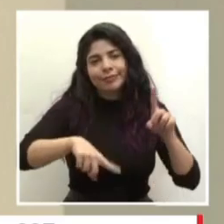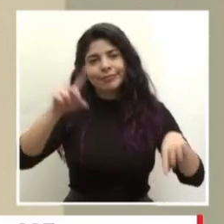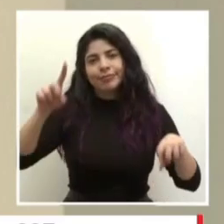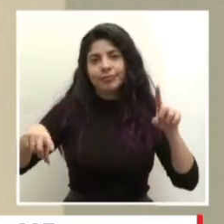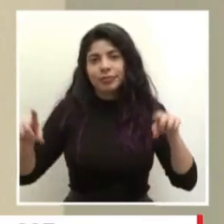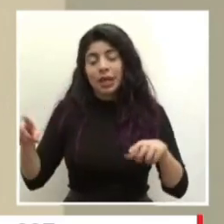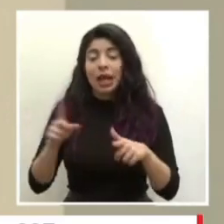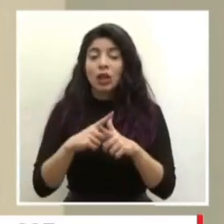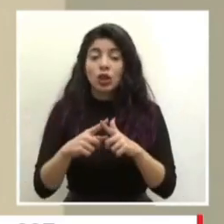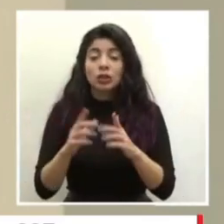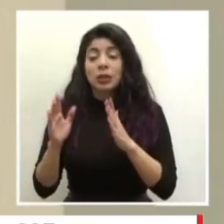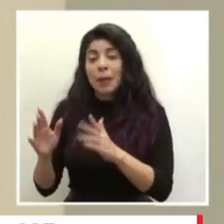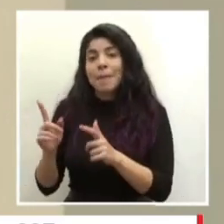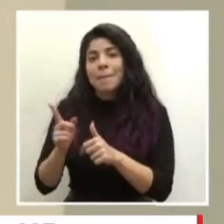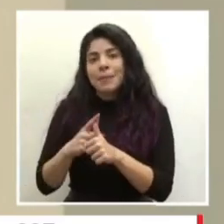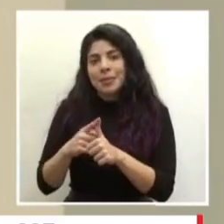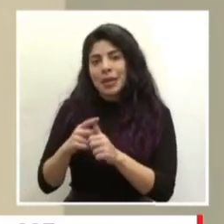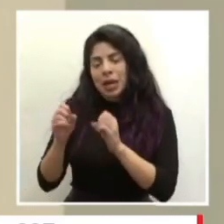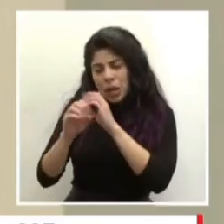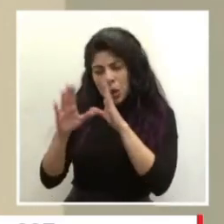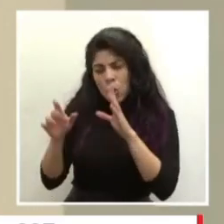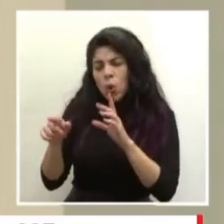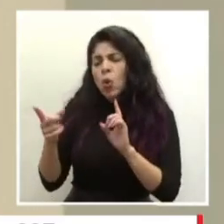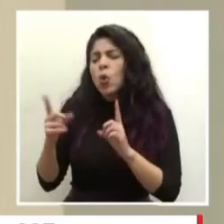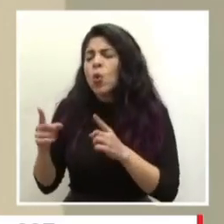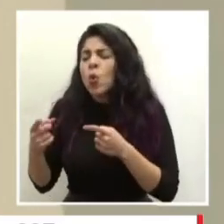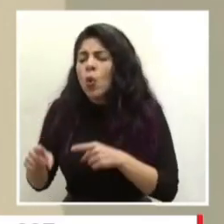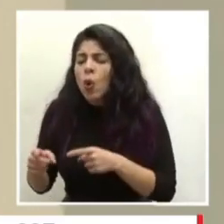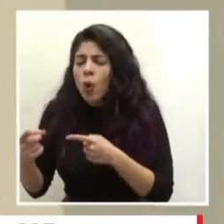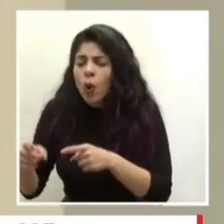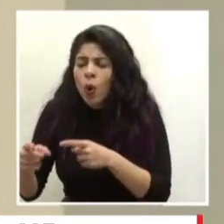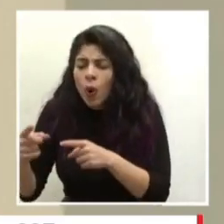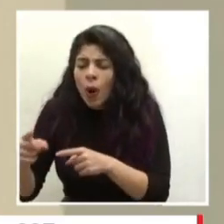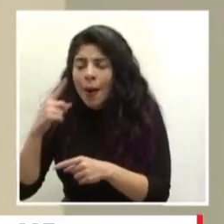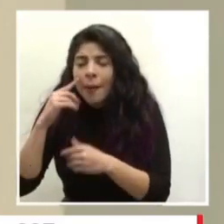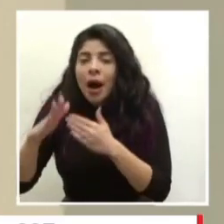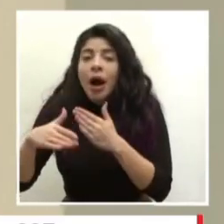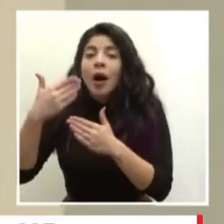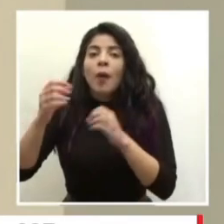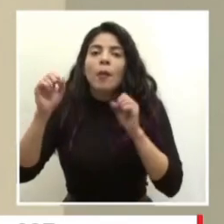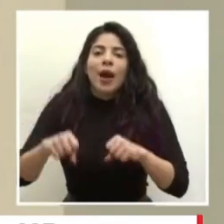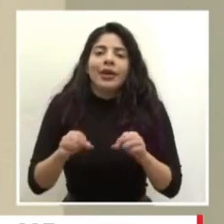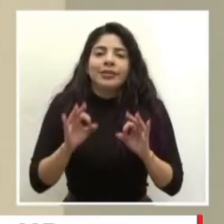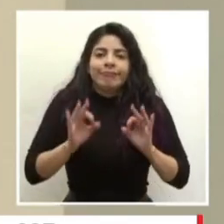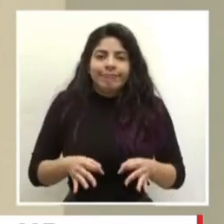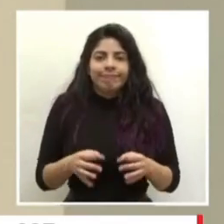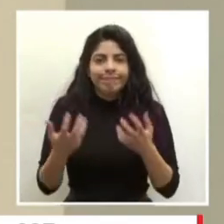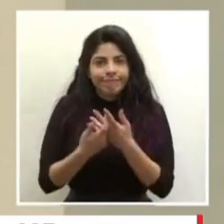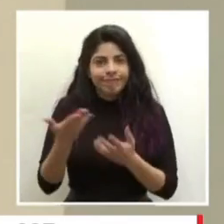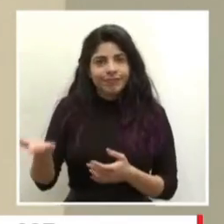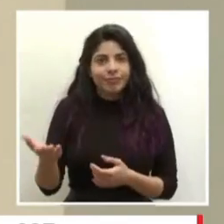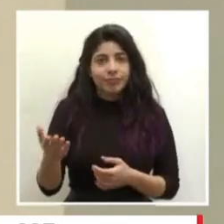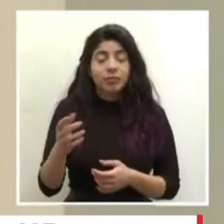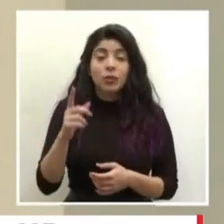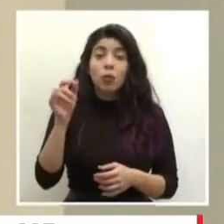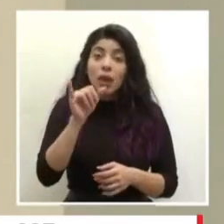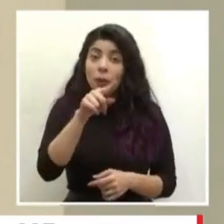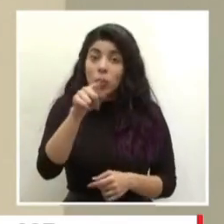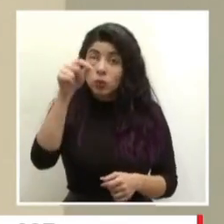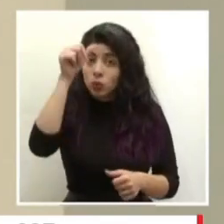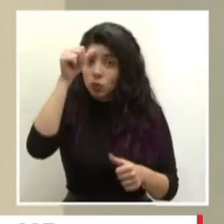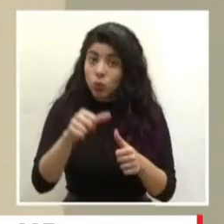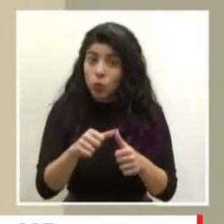por un lado, tiene que darse esta dimensión de cuál es el efecto para poder posteriormente tomar una decisión con respecto a esto. De por sí recordemos